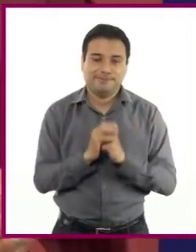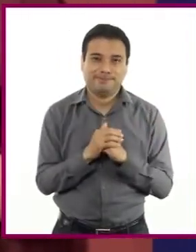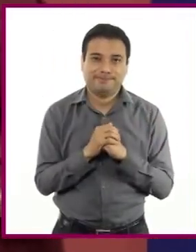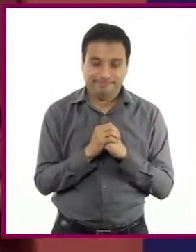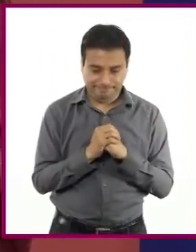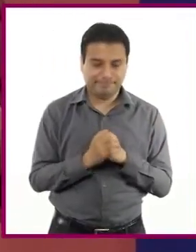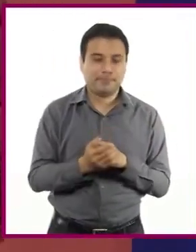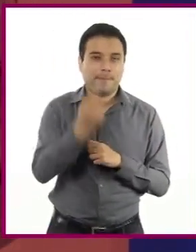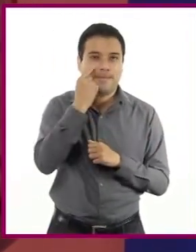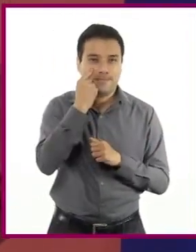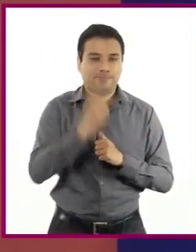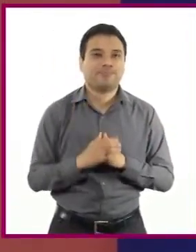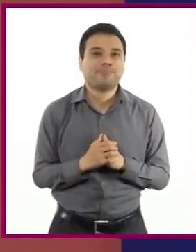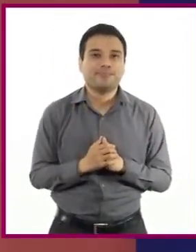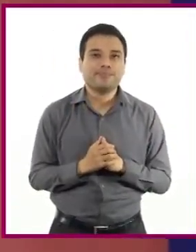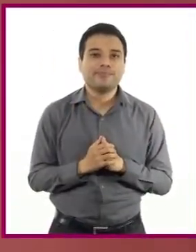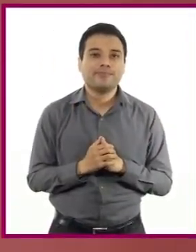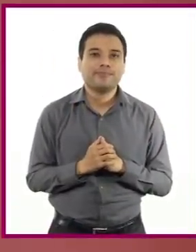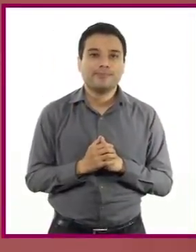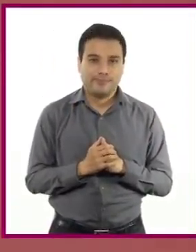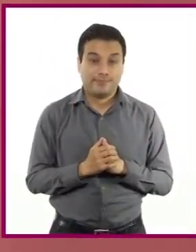Ahora vayamos a su interior.